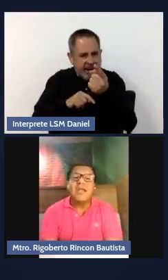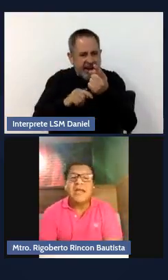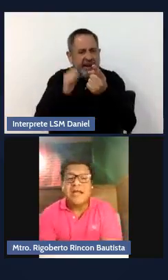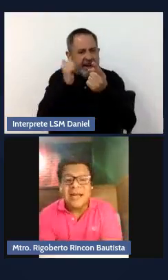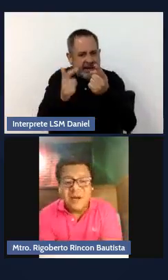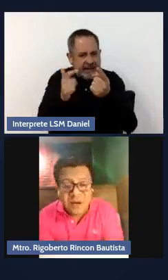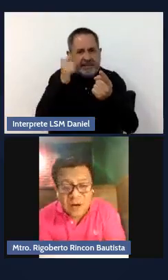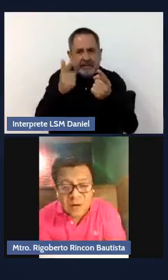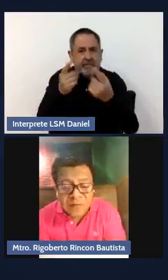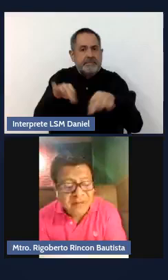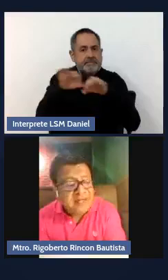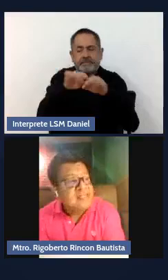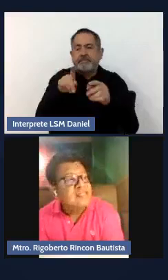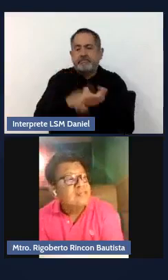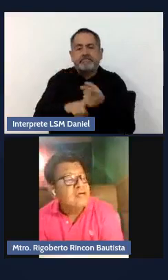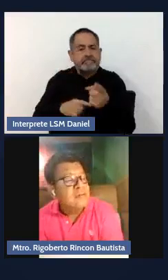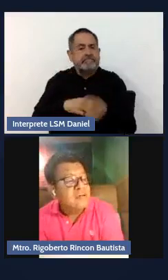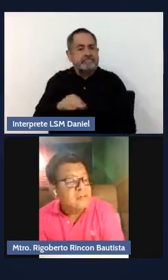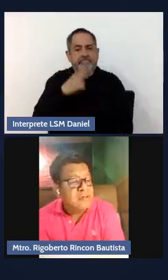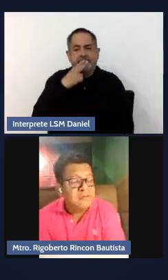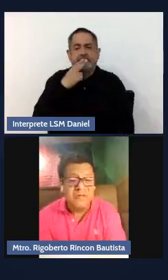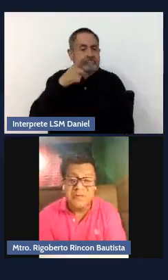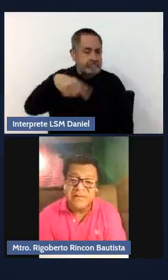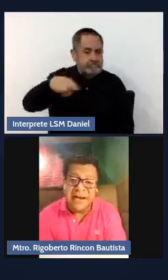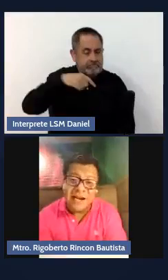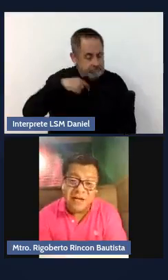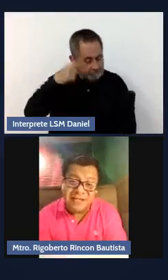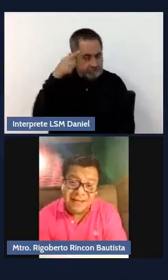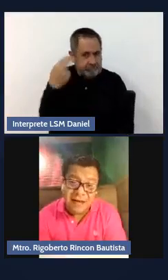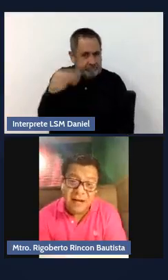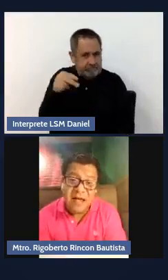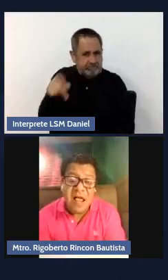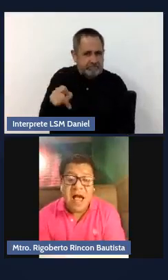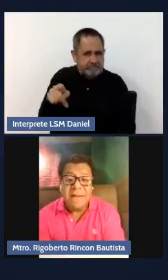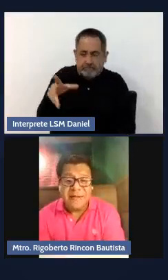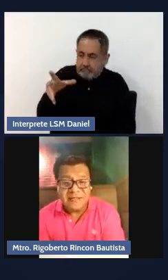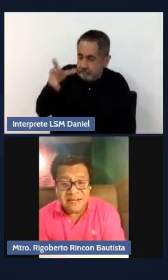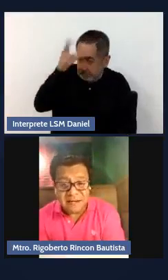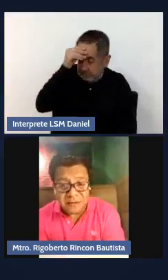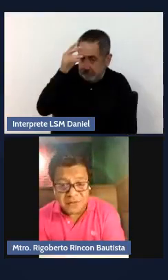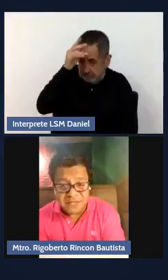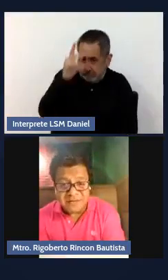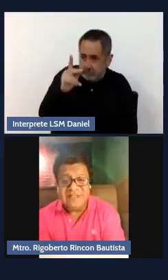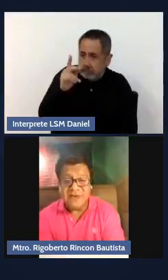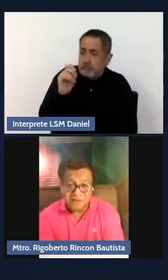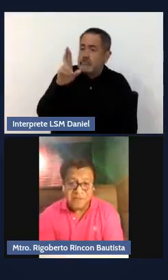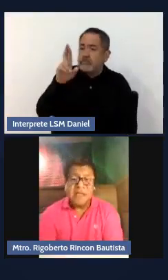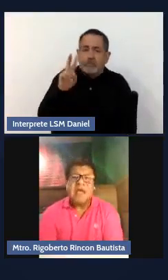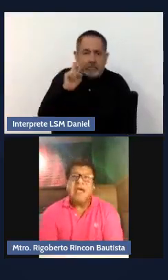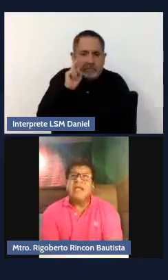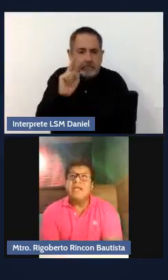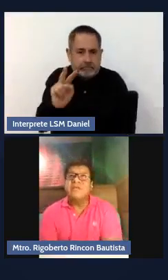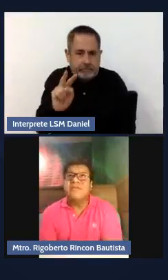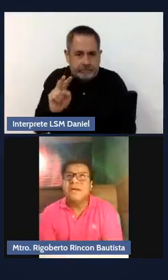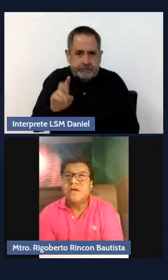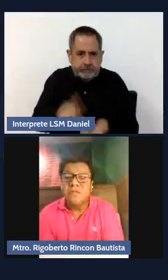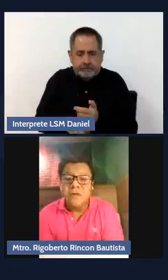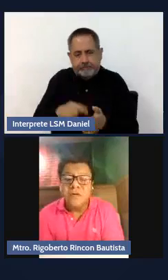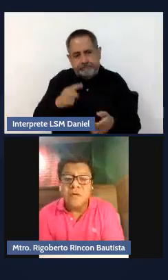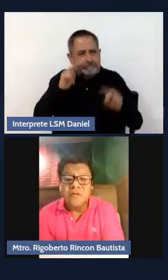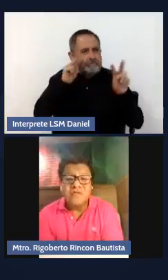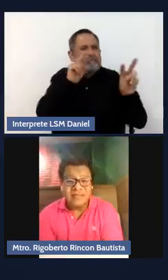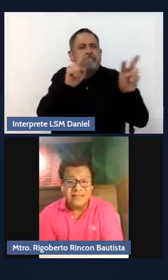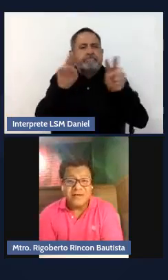Algo importantísimo que podemos observar y algo que se llama aprendizaje por observación, el observar cómo ustedes